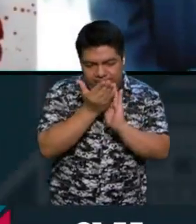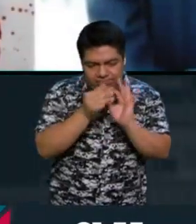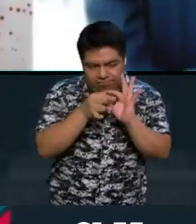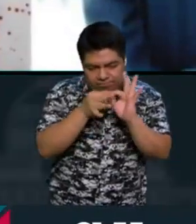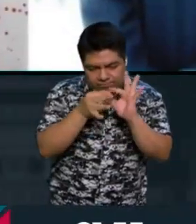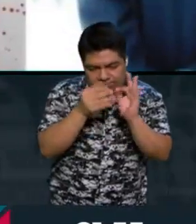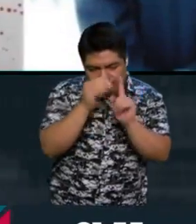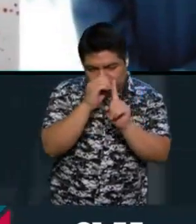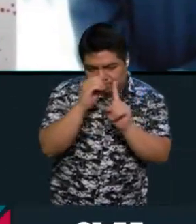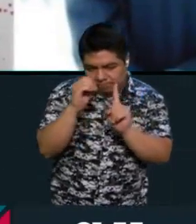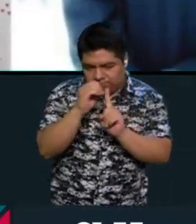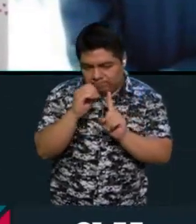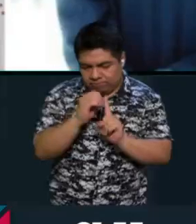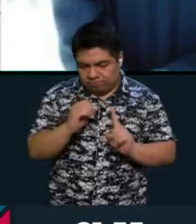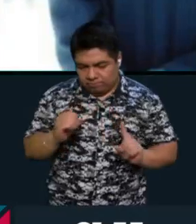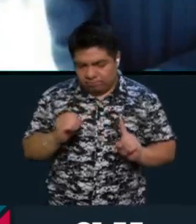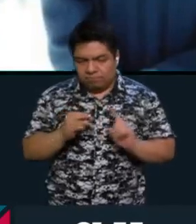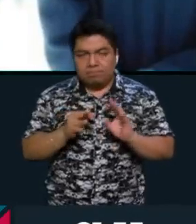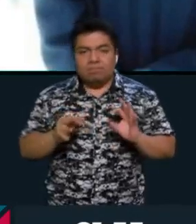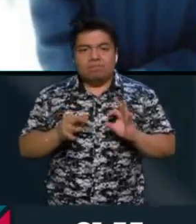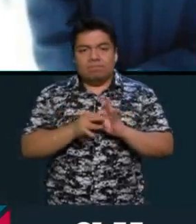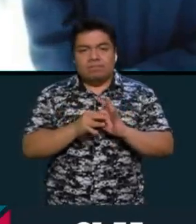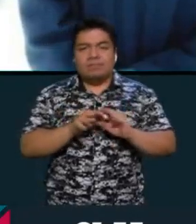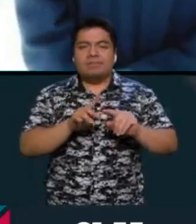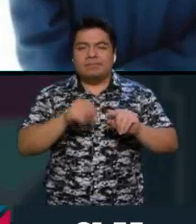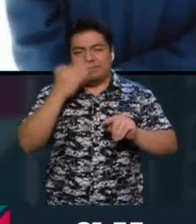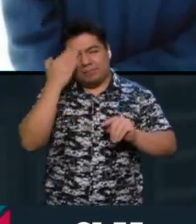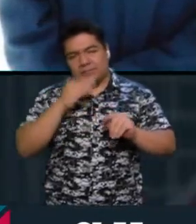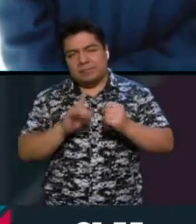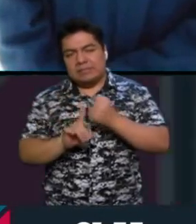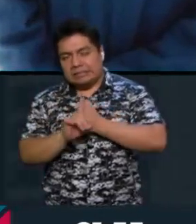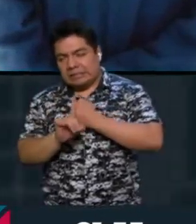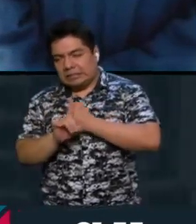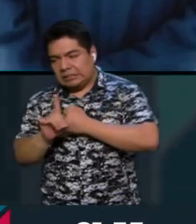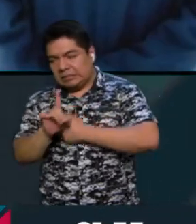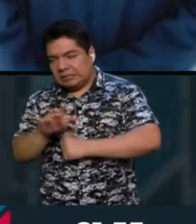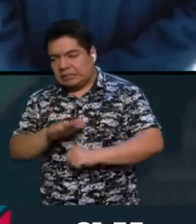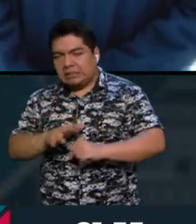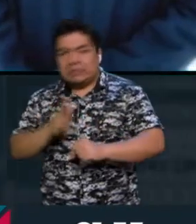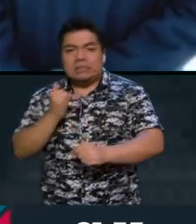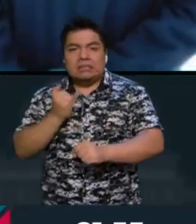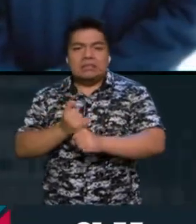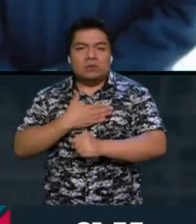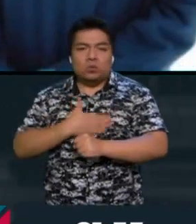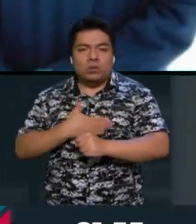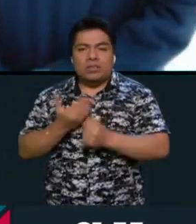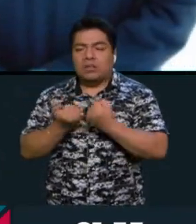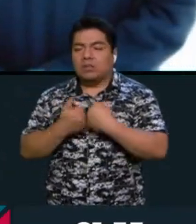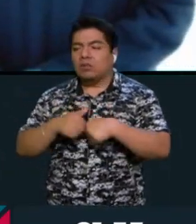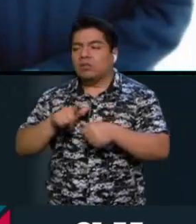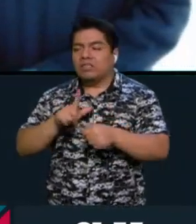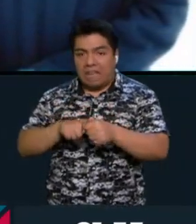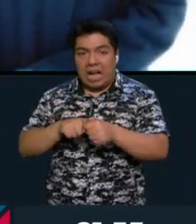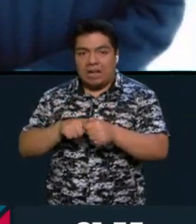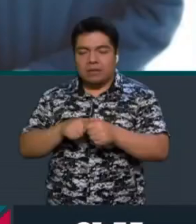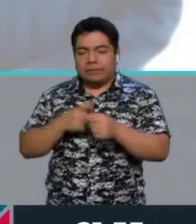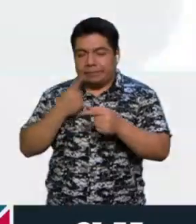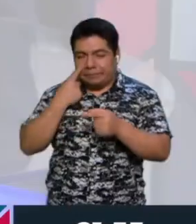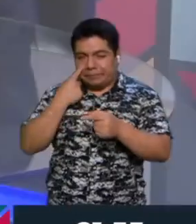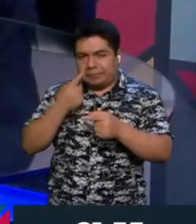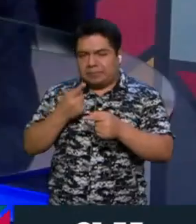denuncia de esos graves problemas de la injusticia social, Braulio. Así es, y dudo que haya sido casualidad que hayas